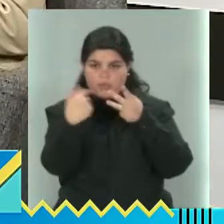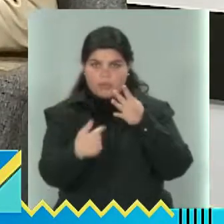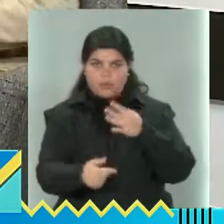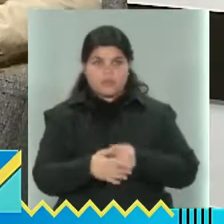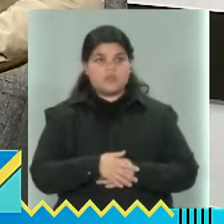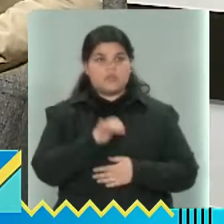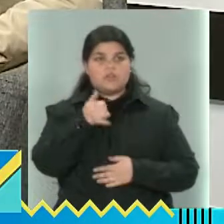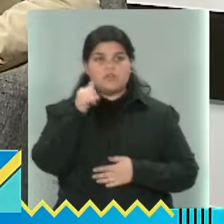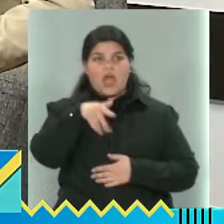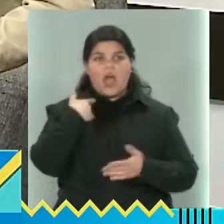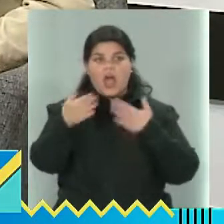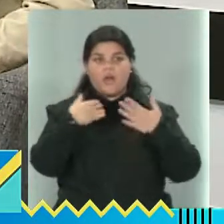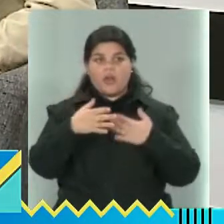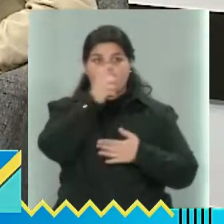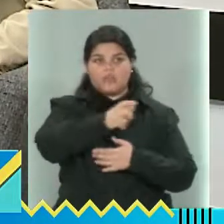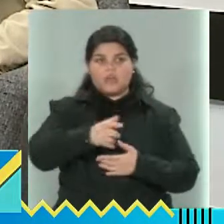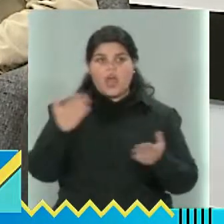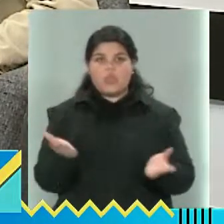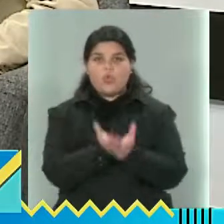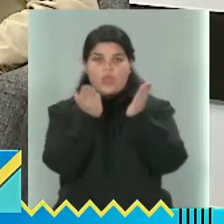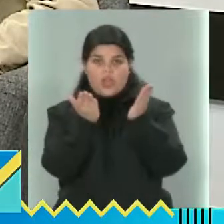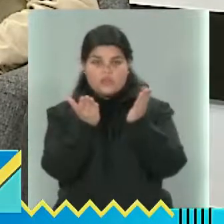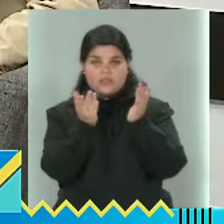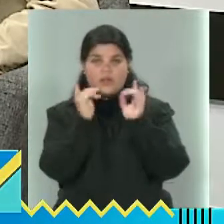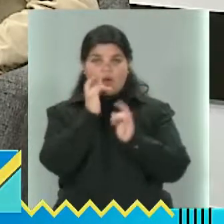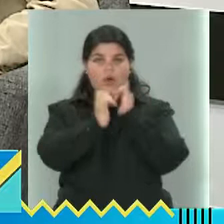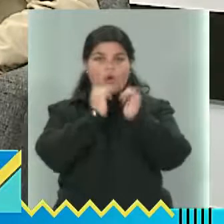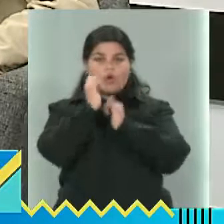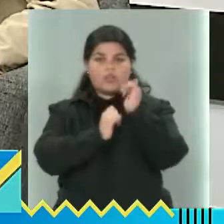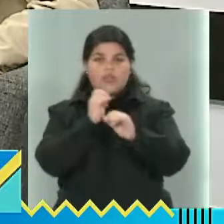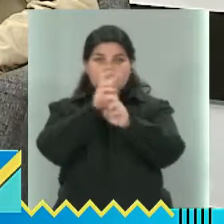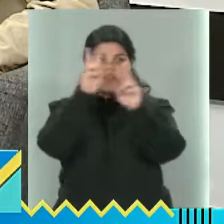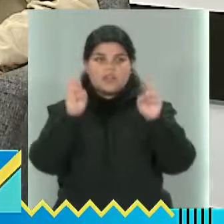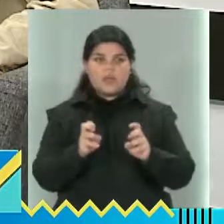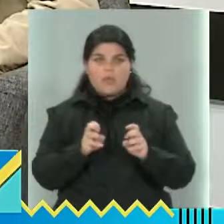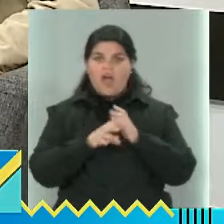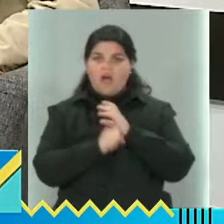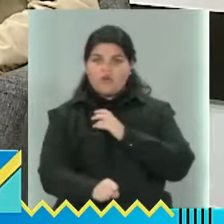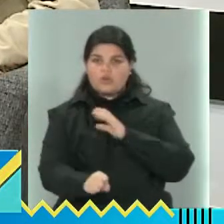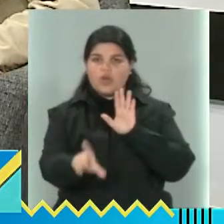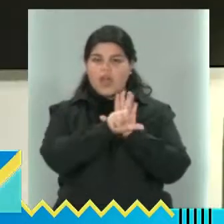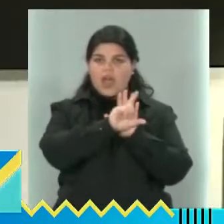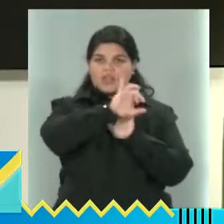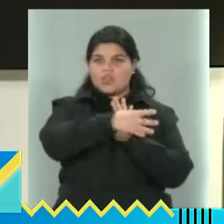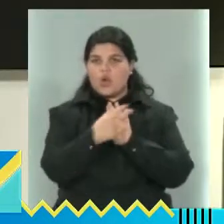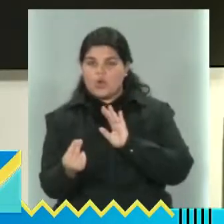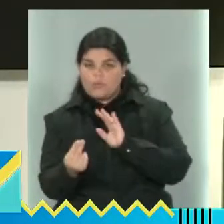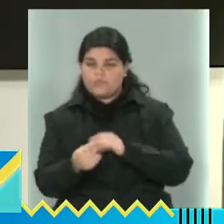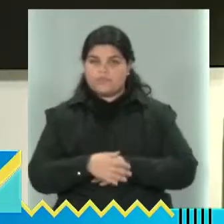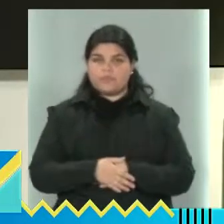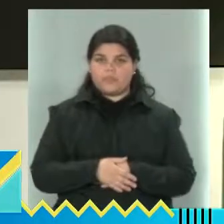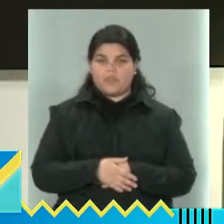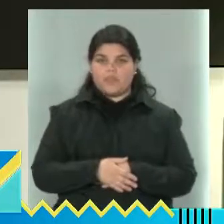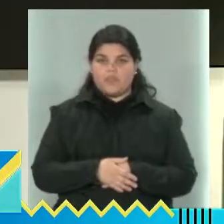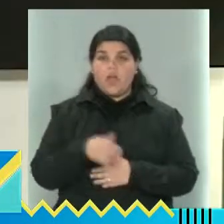de debatir con estudiantes en algún momento sobre lo que tiene que ver con la legalización del aborto. Exactamente, pero el programa que vamos a